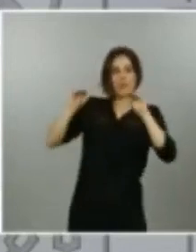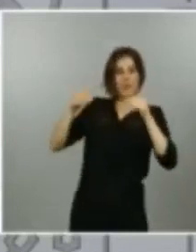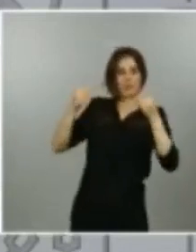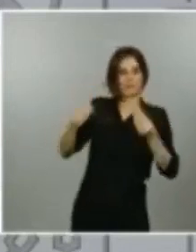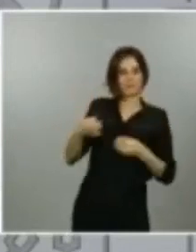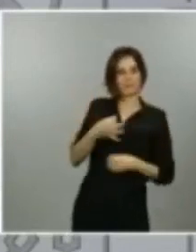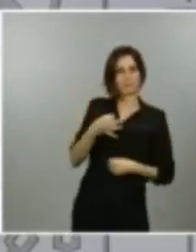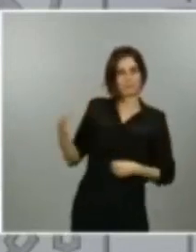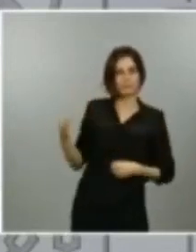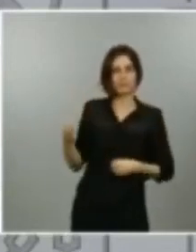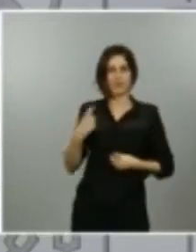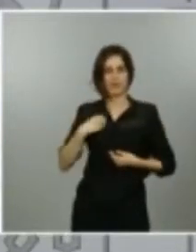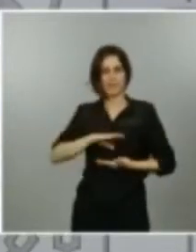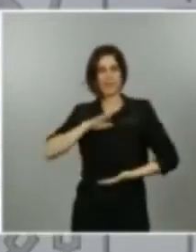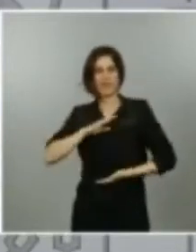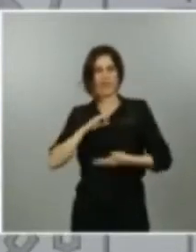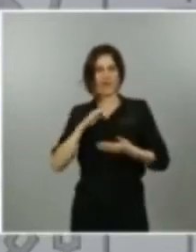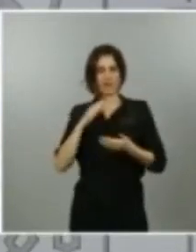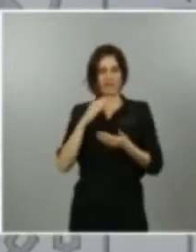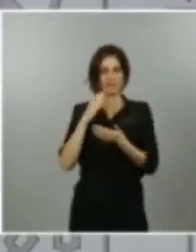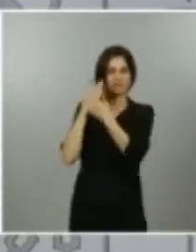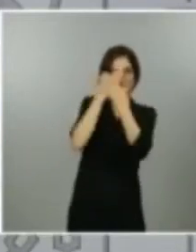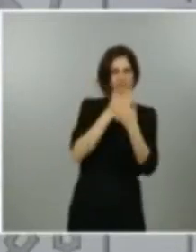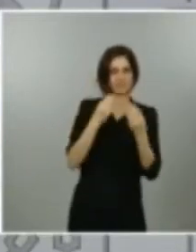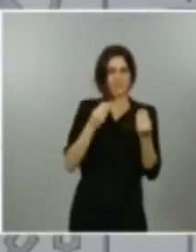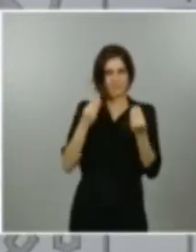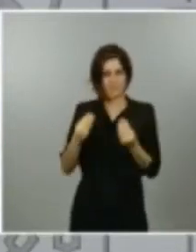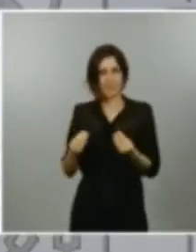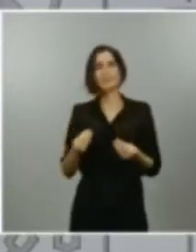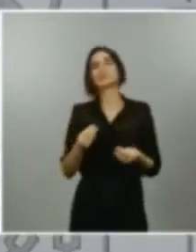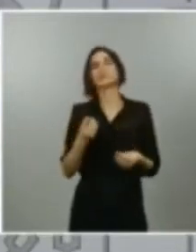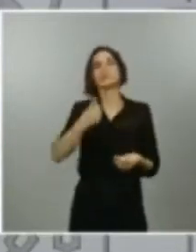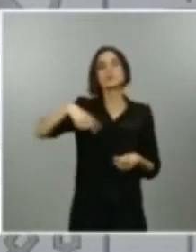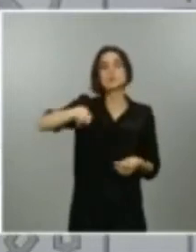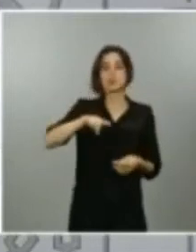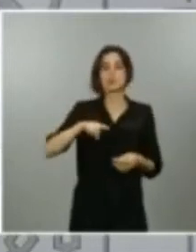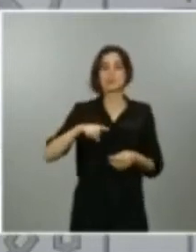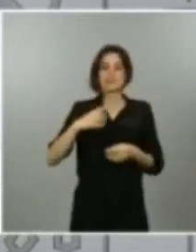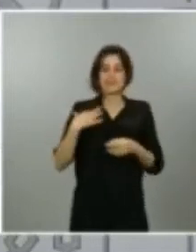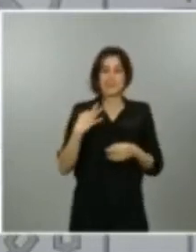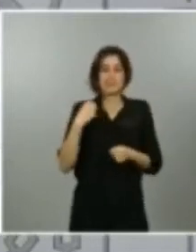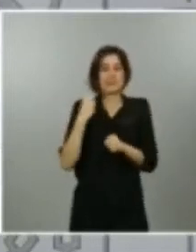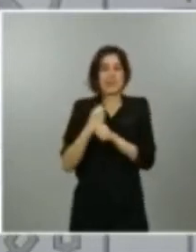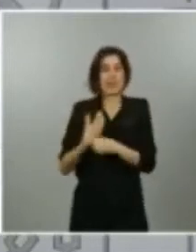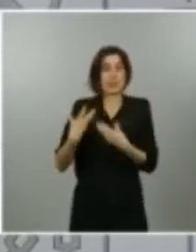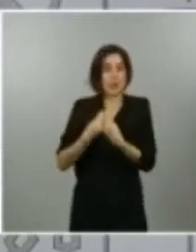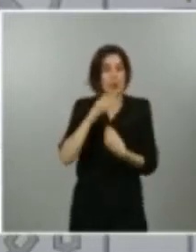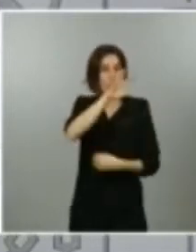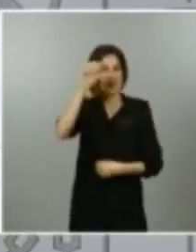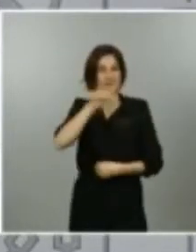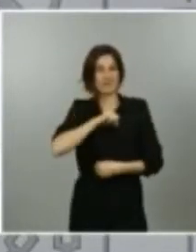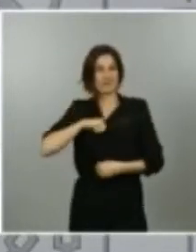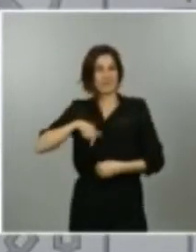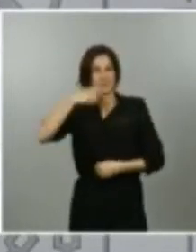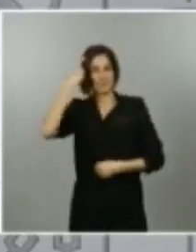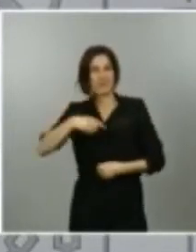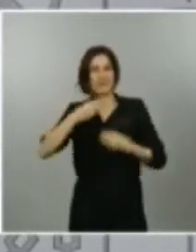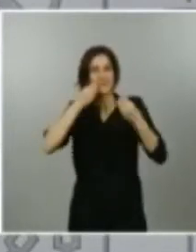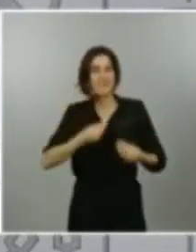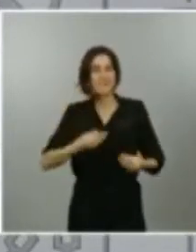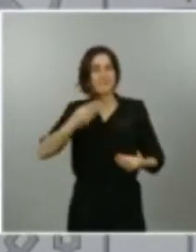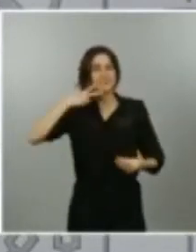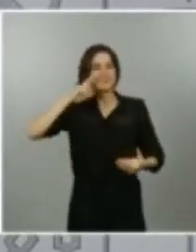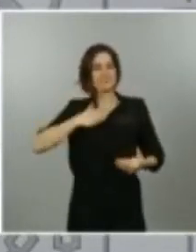autónomas que son los que tienen la experiencia real sobre el terreno vamos a poner una orientación d